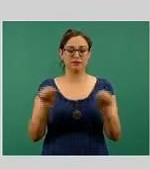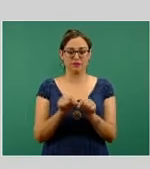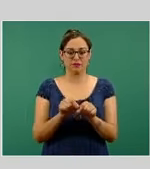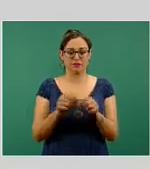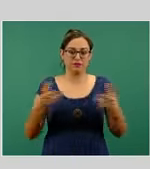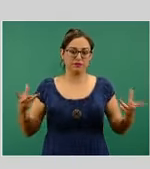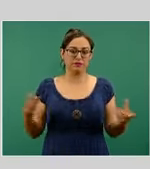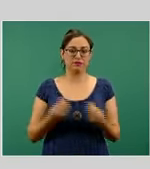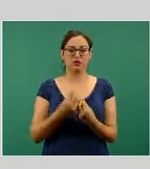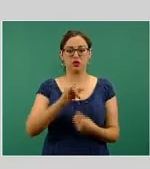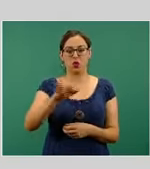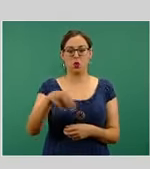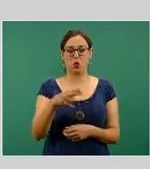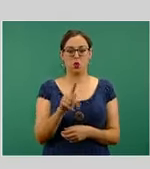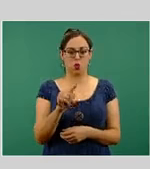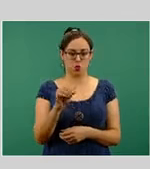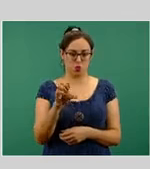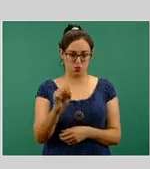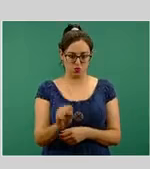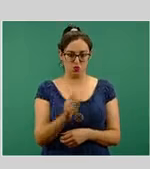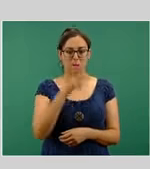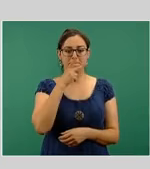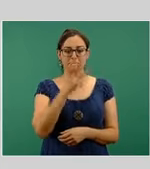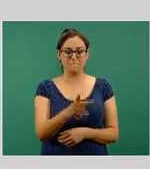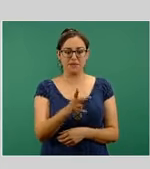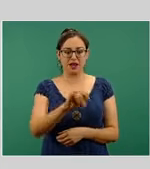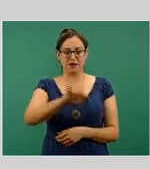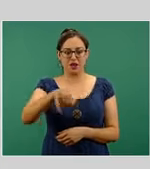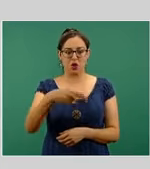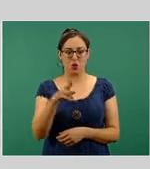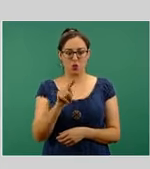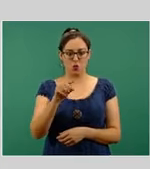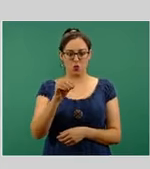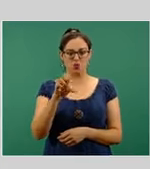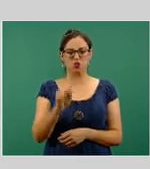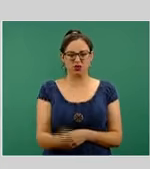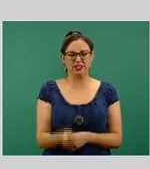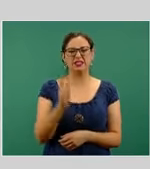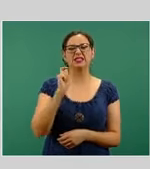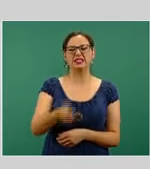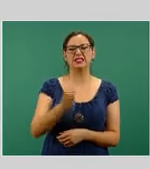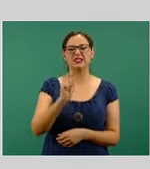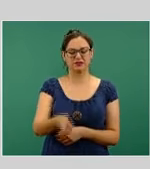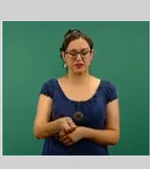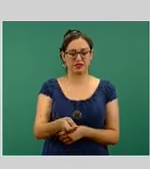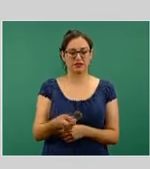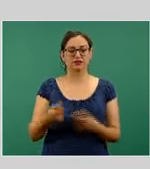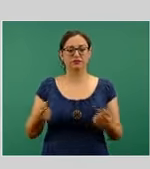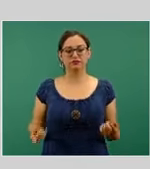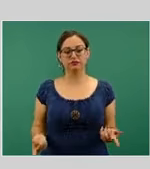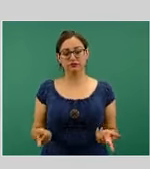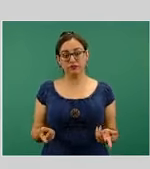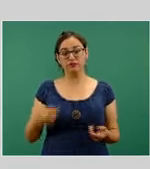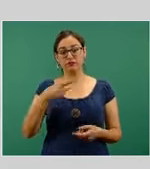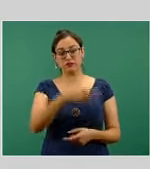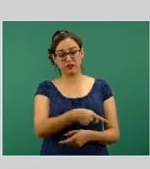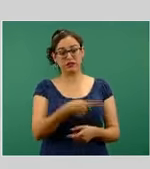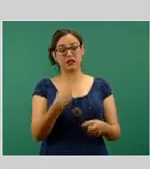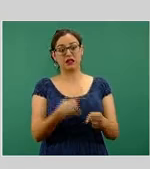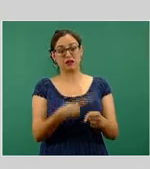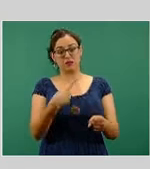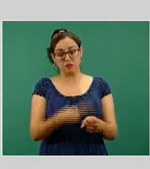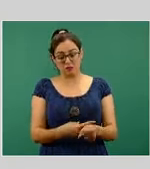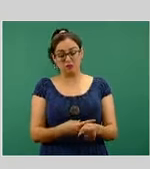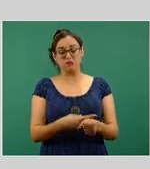La siguiente, por favor. Este acrónimo comprende una parte que es justificar a la obesidad como una